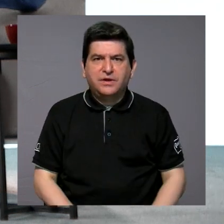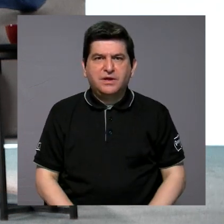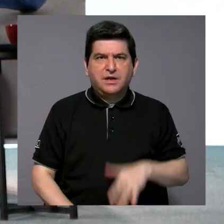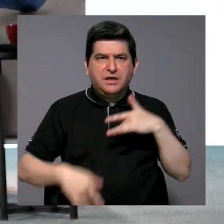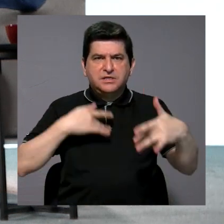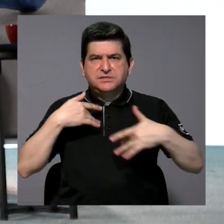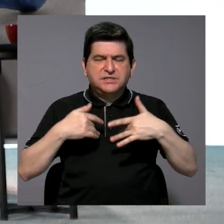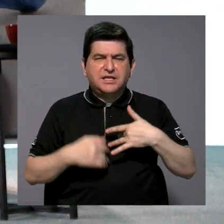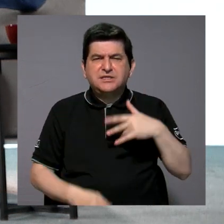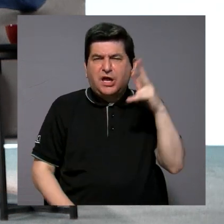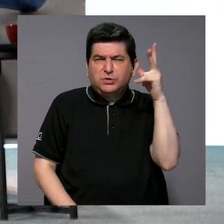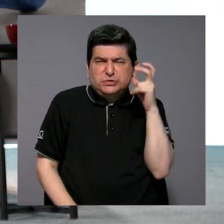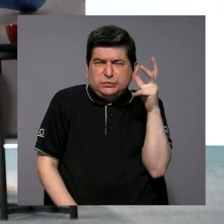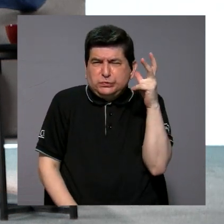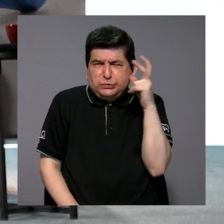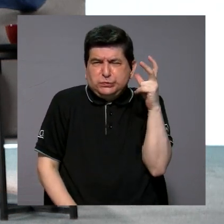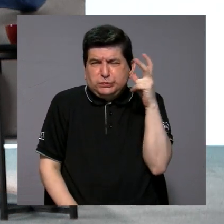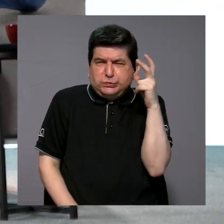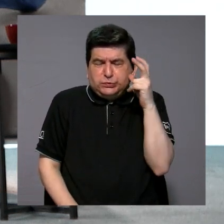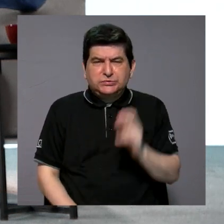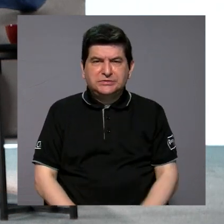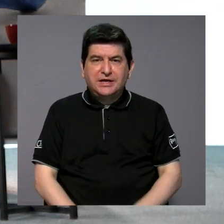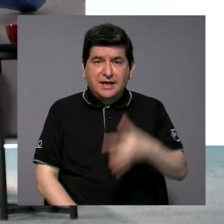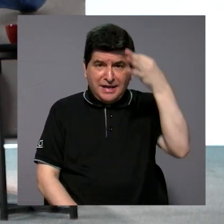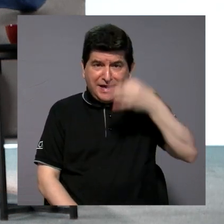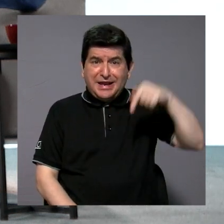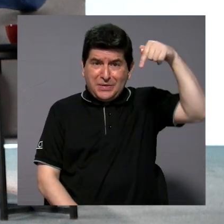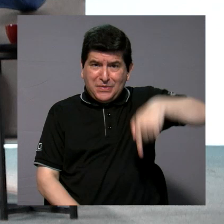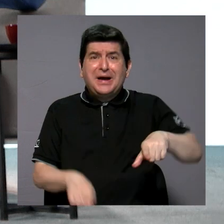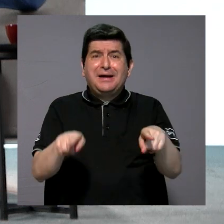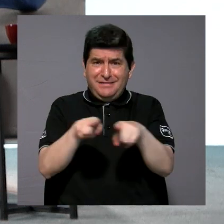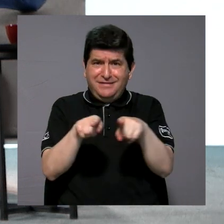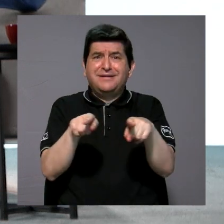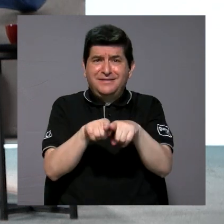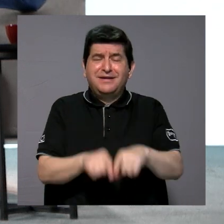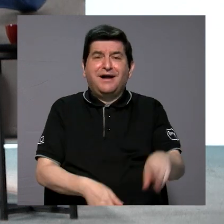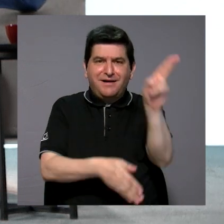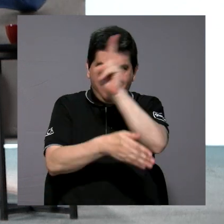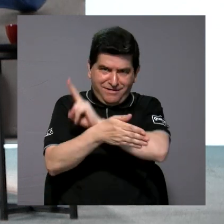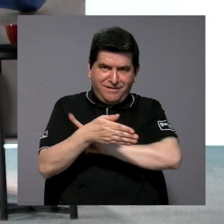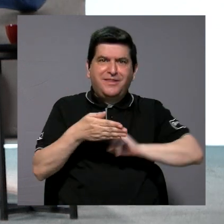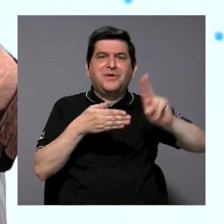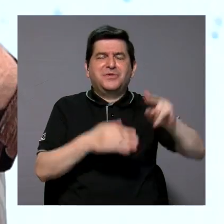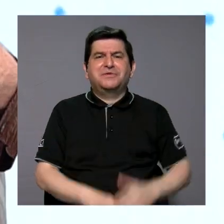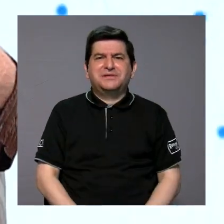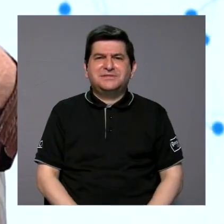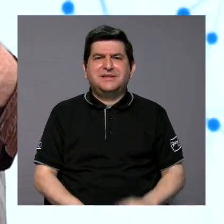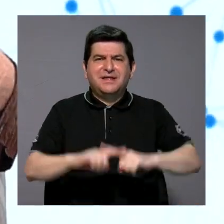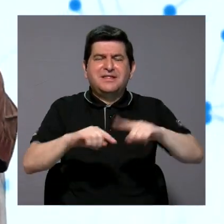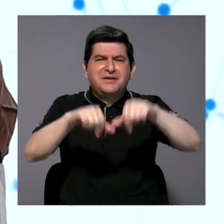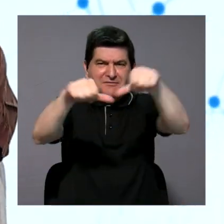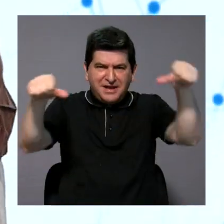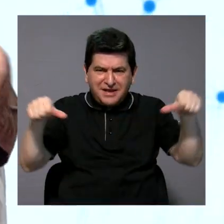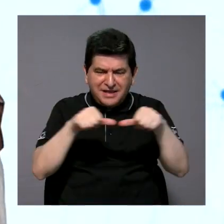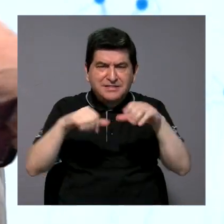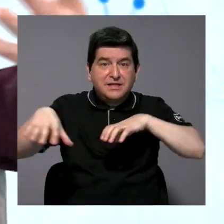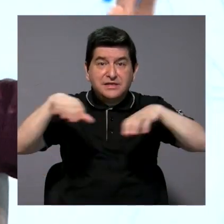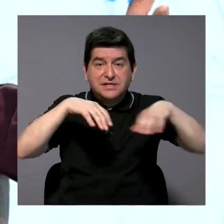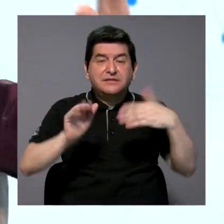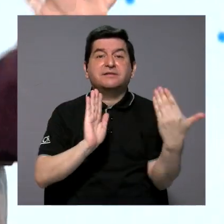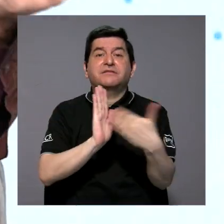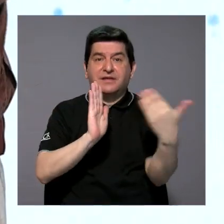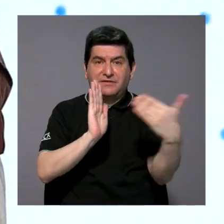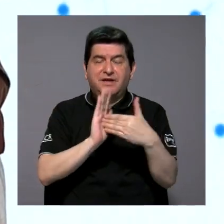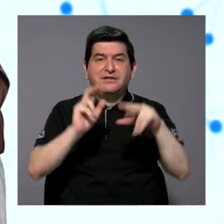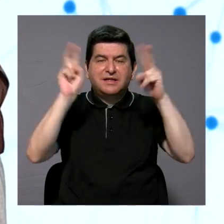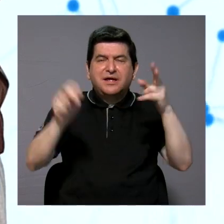sienten efectos de ruido, por ejemplo. Creo que aquí también en la universidad y muchas aulas y muchas actividades se ven, digamos, afectadas